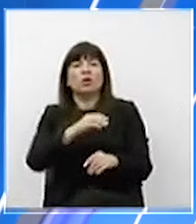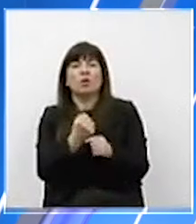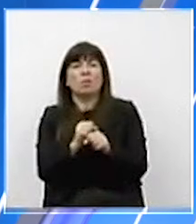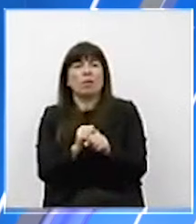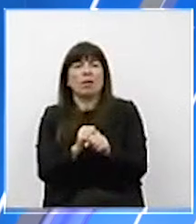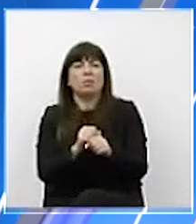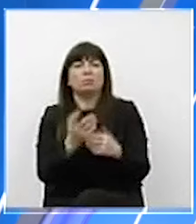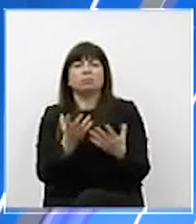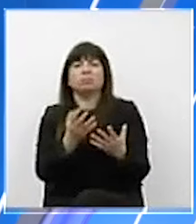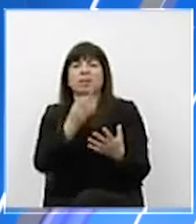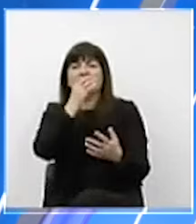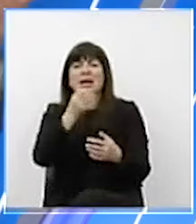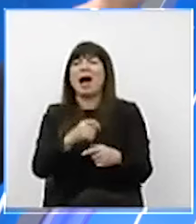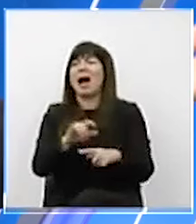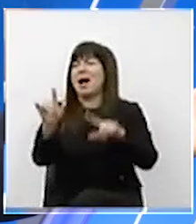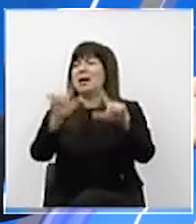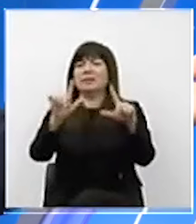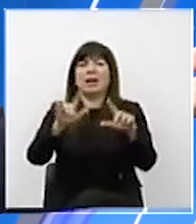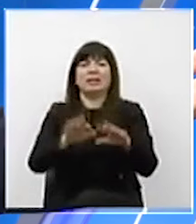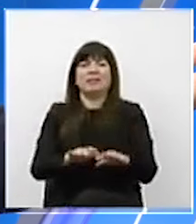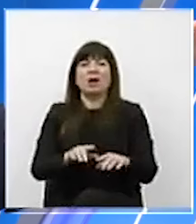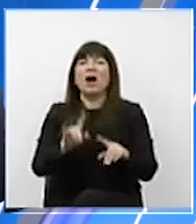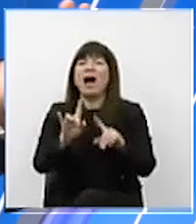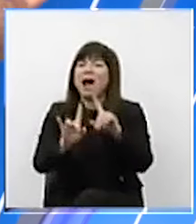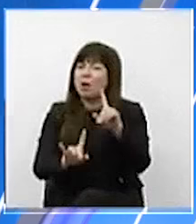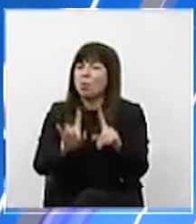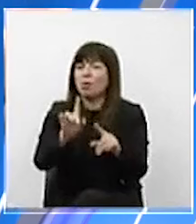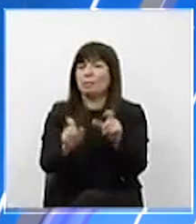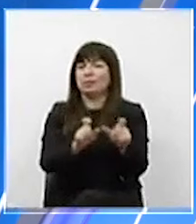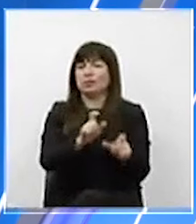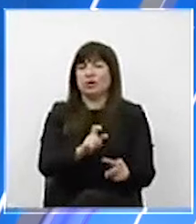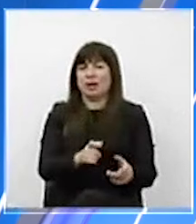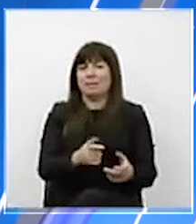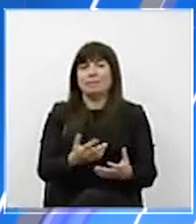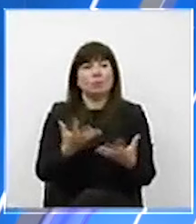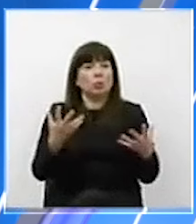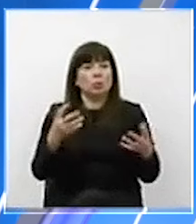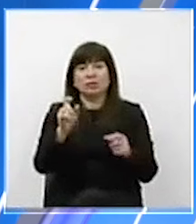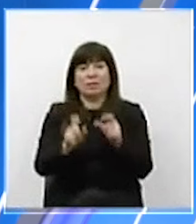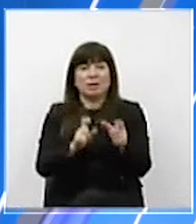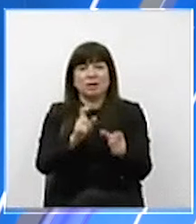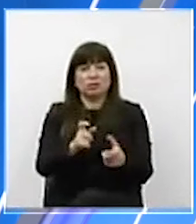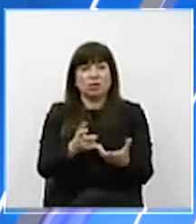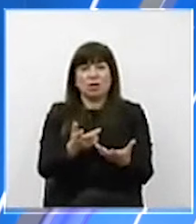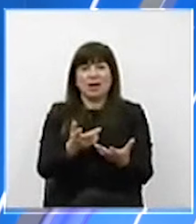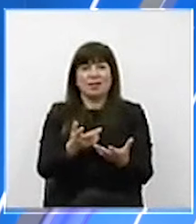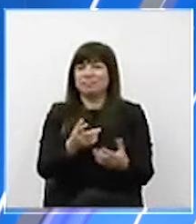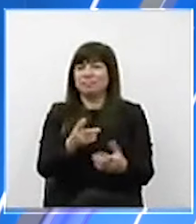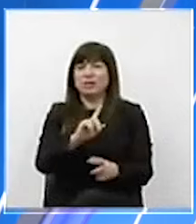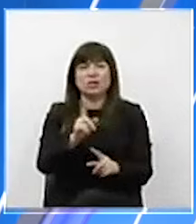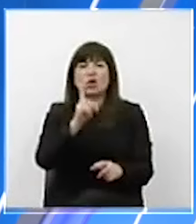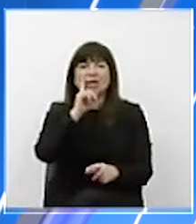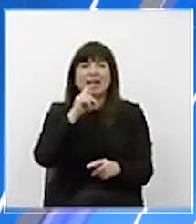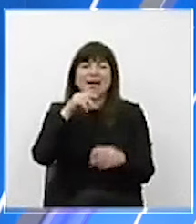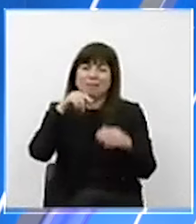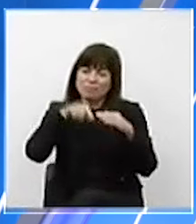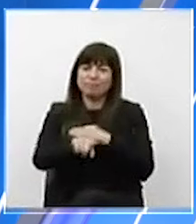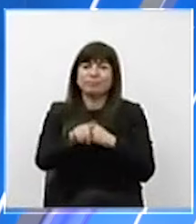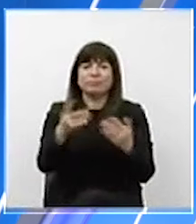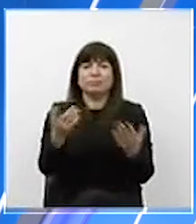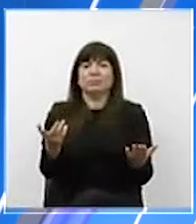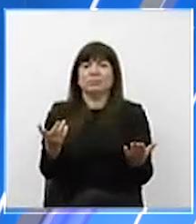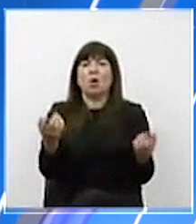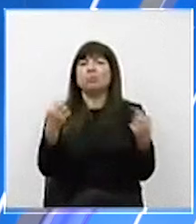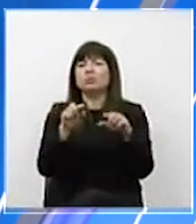decir, oye, no, es que hay teletrabajo. Teletrabajo es para alguna gente y mucha gente, probablemente la más desfavorecida, no tiene la opción al